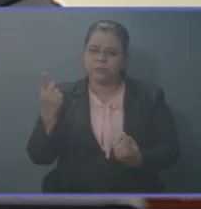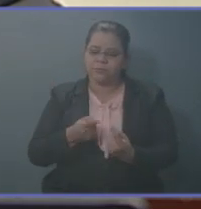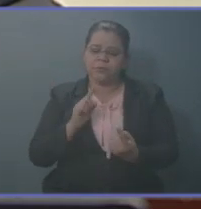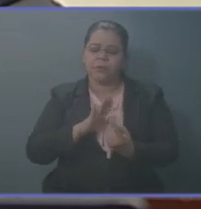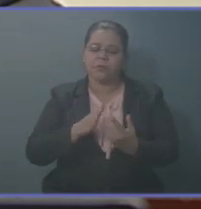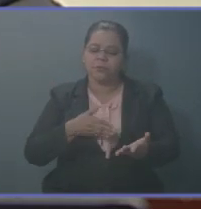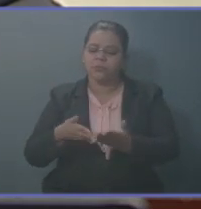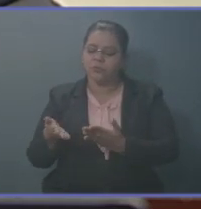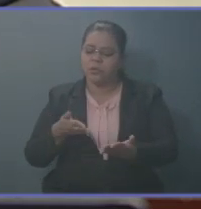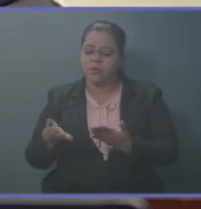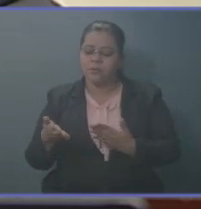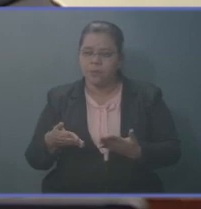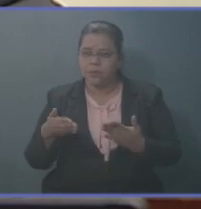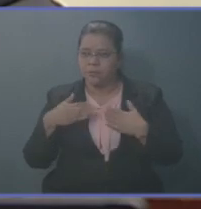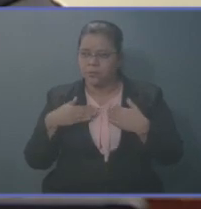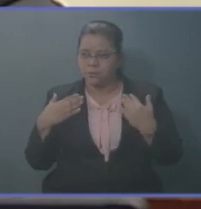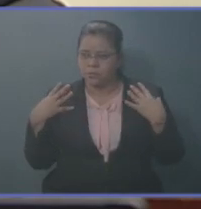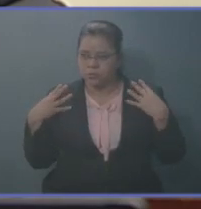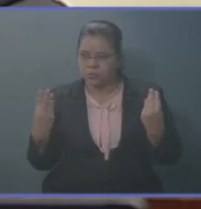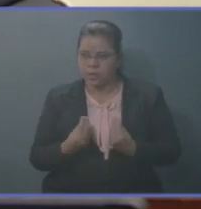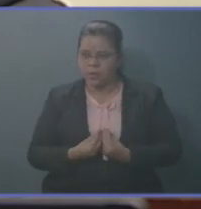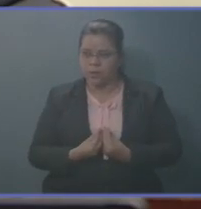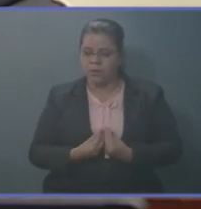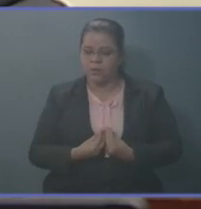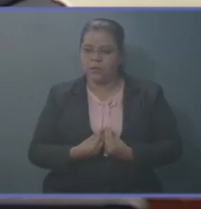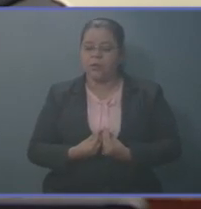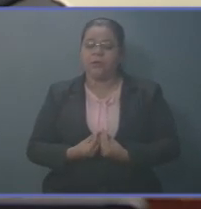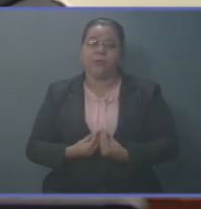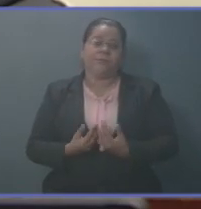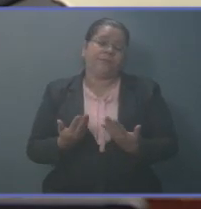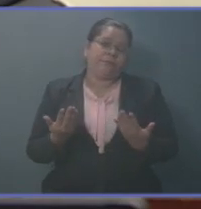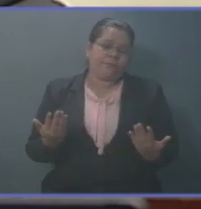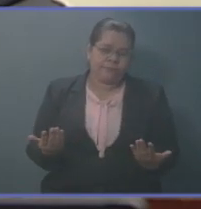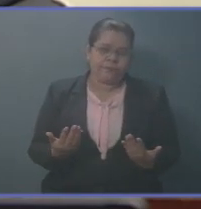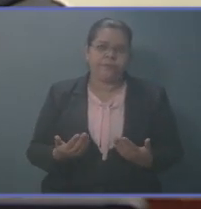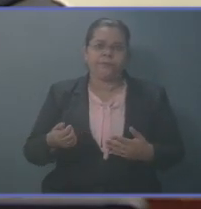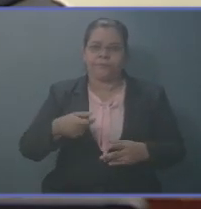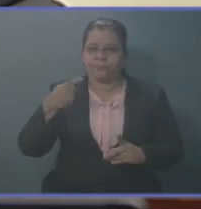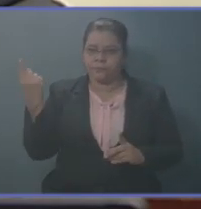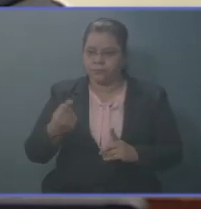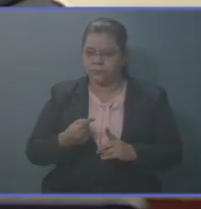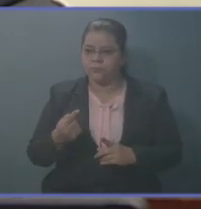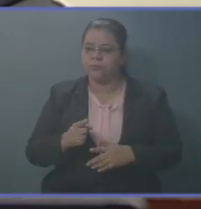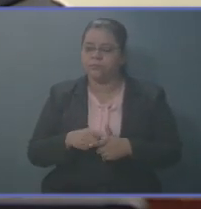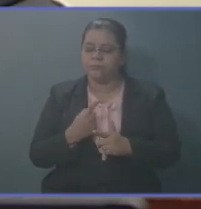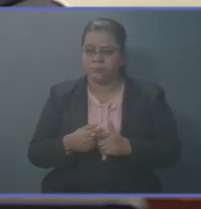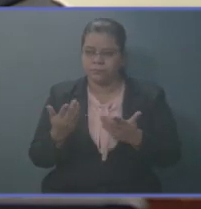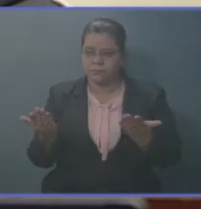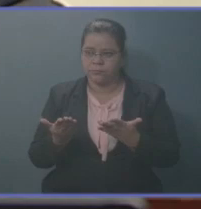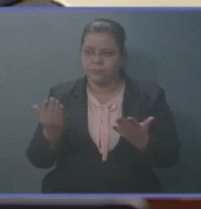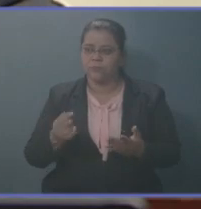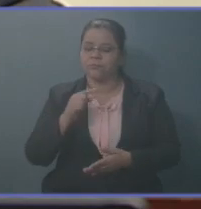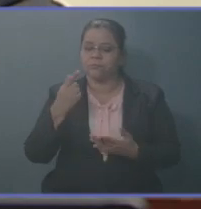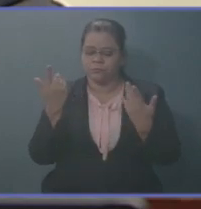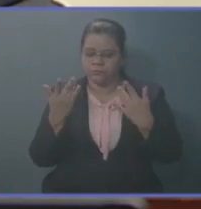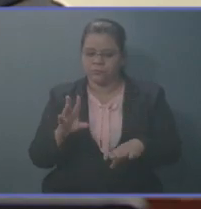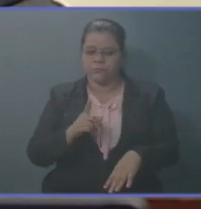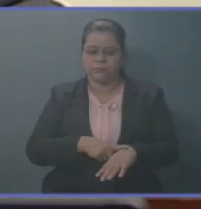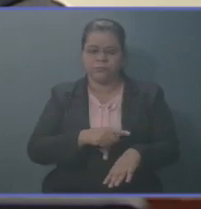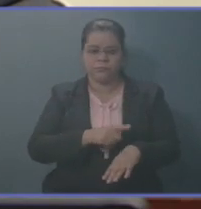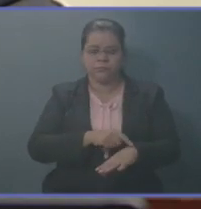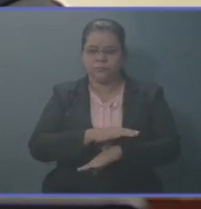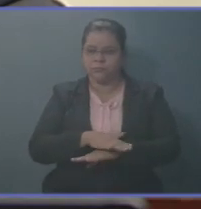servicios sociales prestados a la comunidad. En ambos casos, la sanción será hecha efectiva una vez transcurrida la